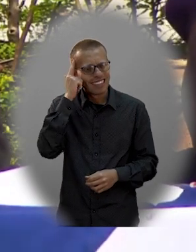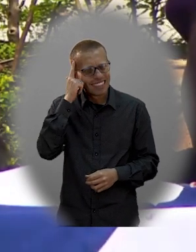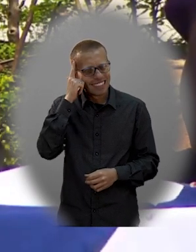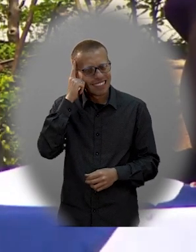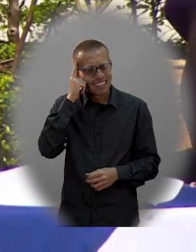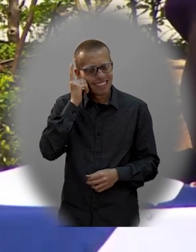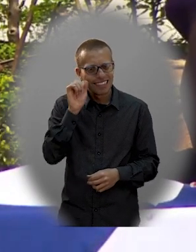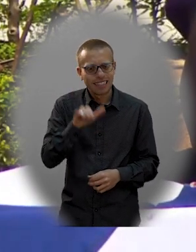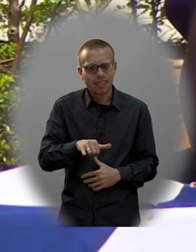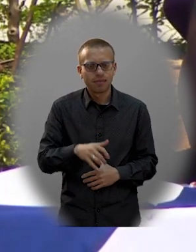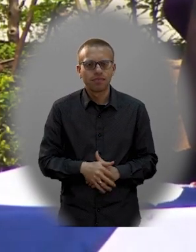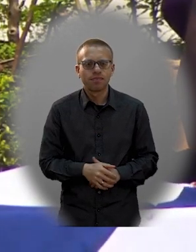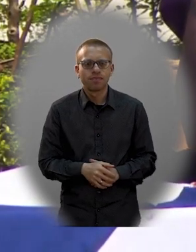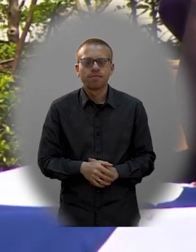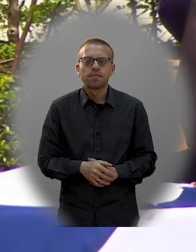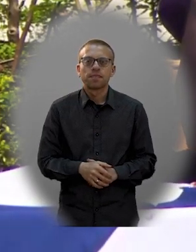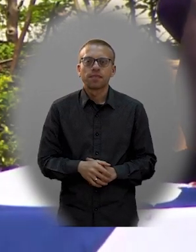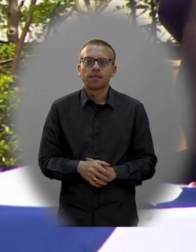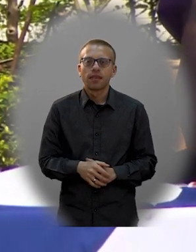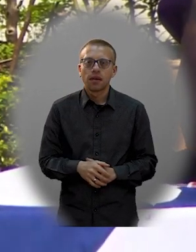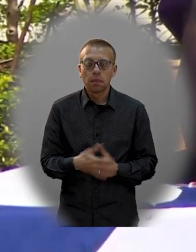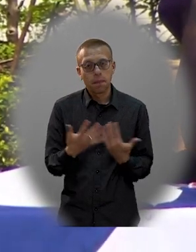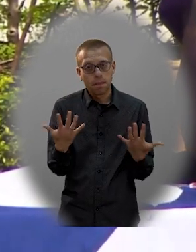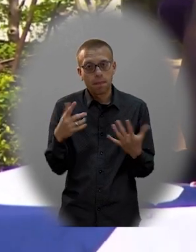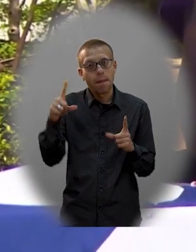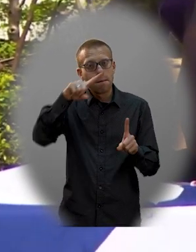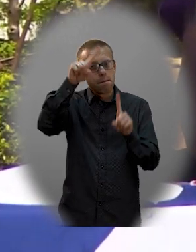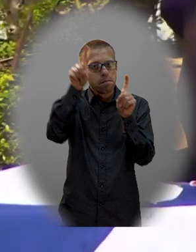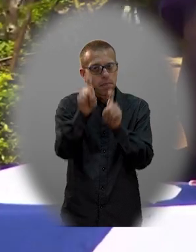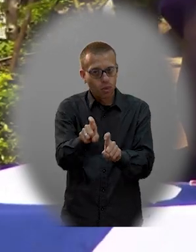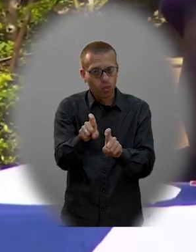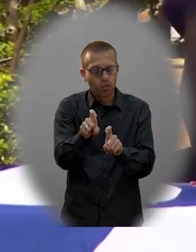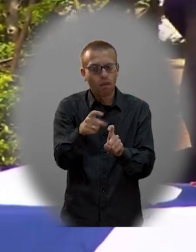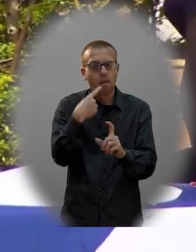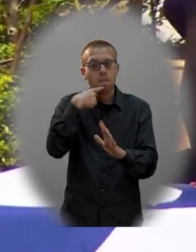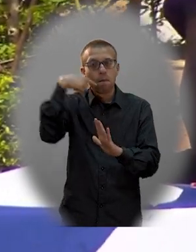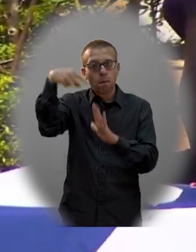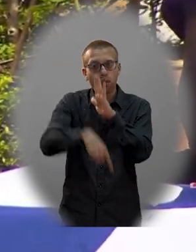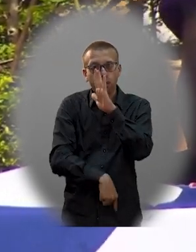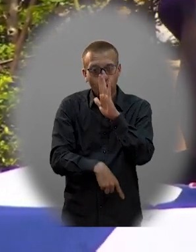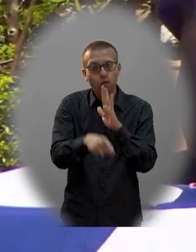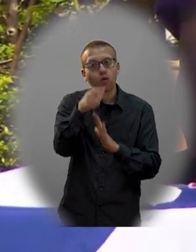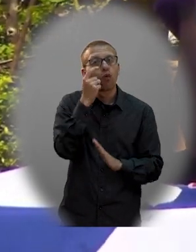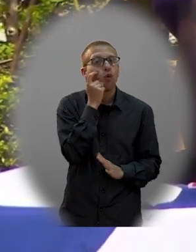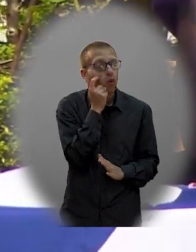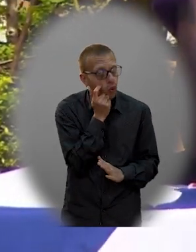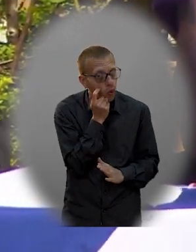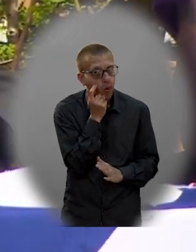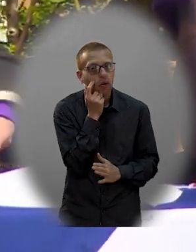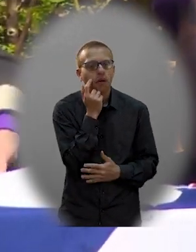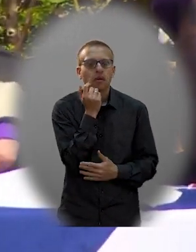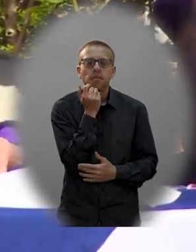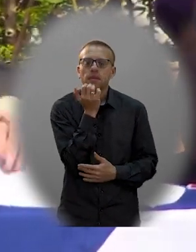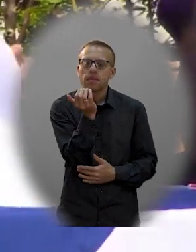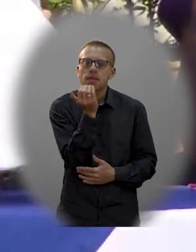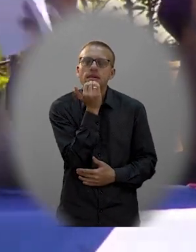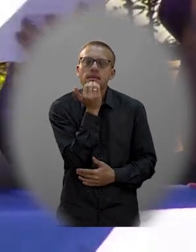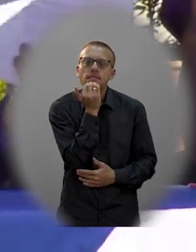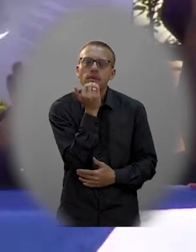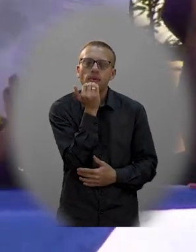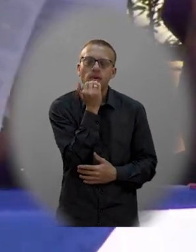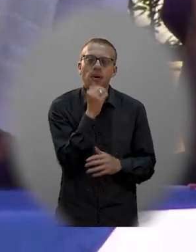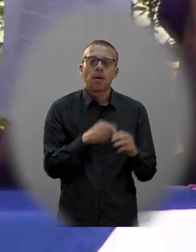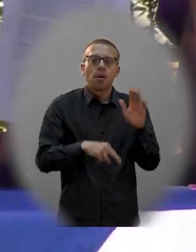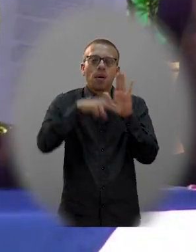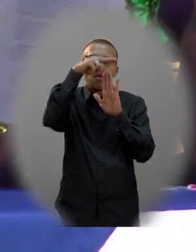transgredir el protocolo? Aquí viene una pregunta muy, muy, muy profunda. ¿Y cómo evitar que un protocolo se